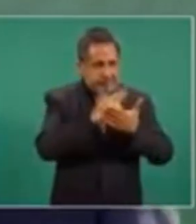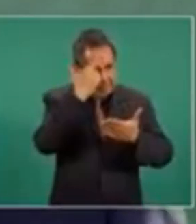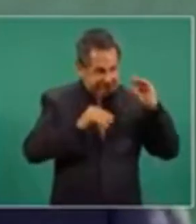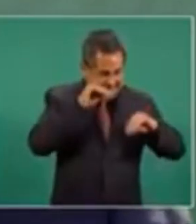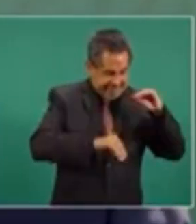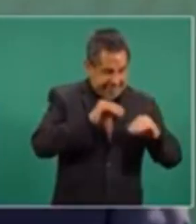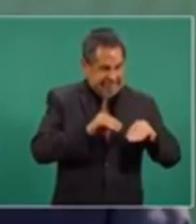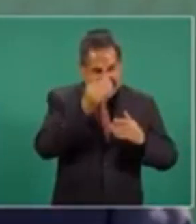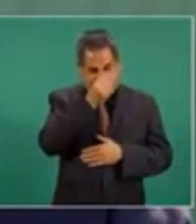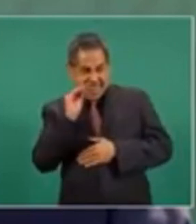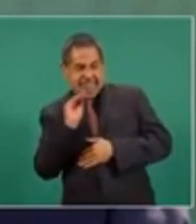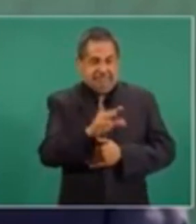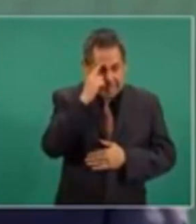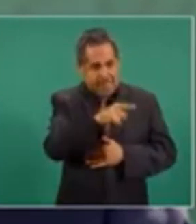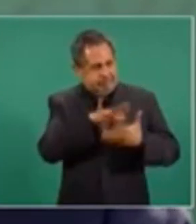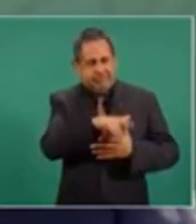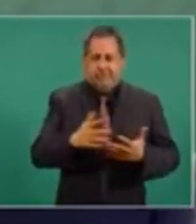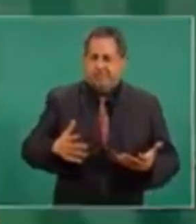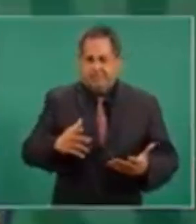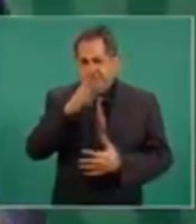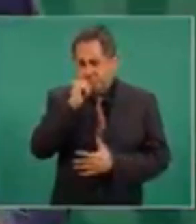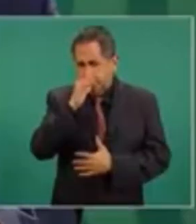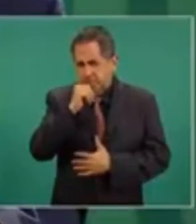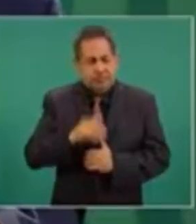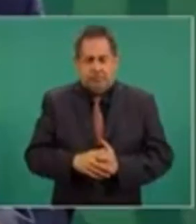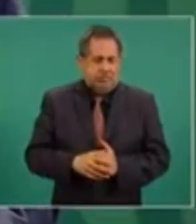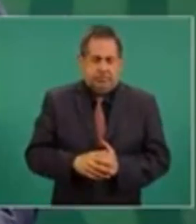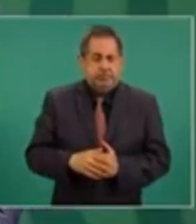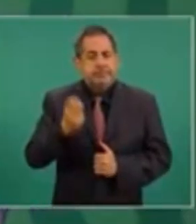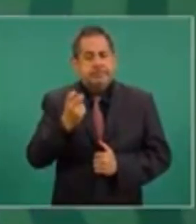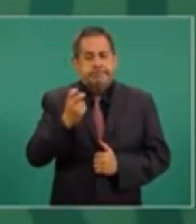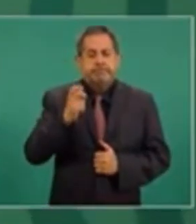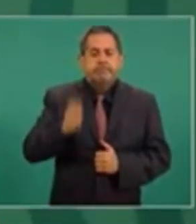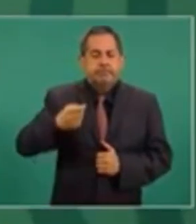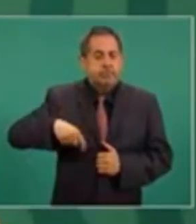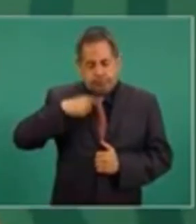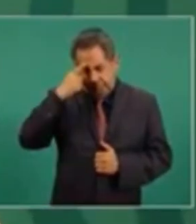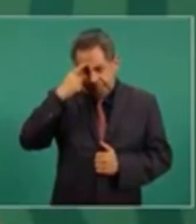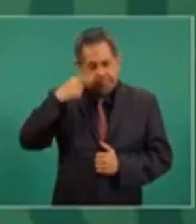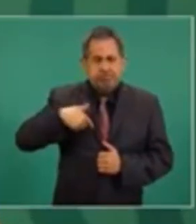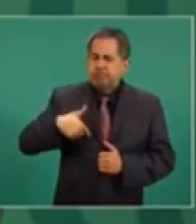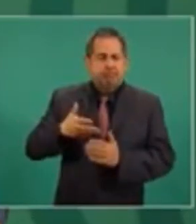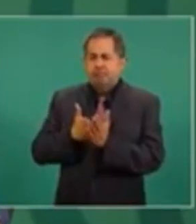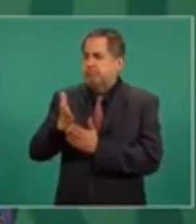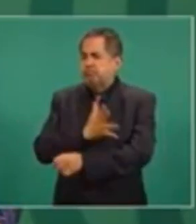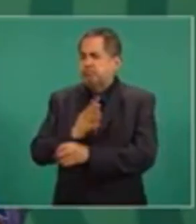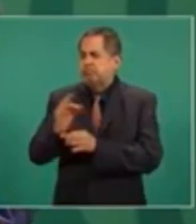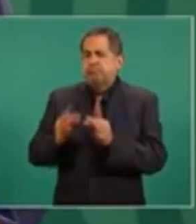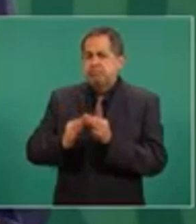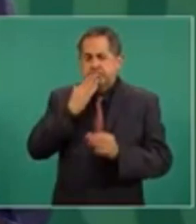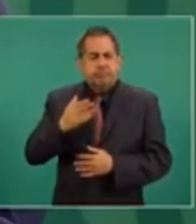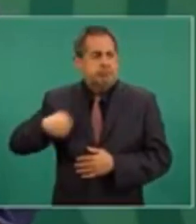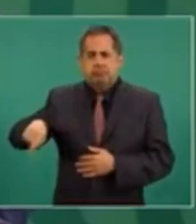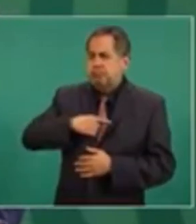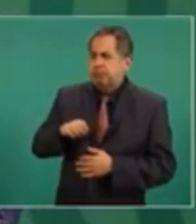nadie. De modo que lo que hicimos fue lo correcto. Es